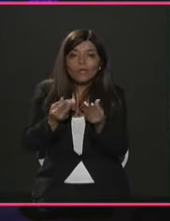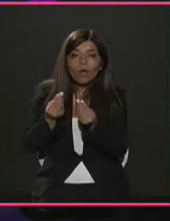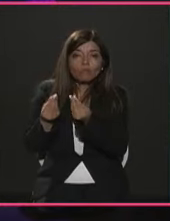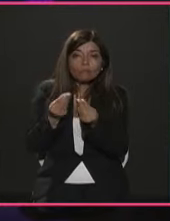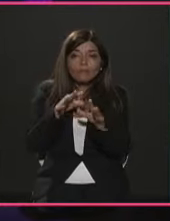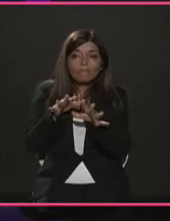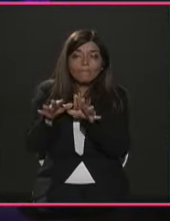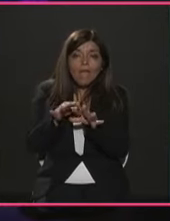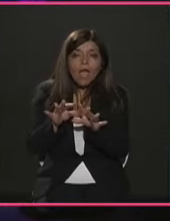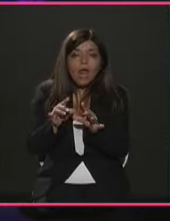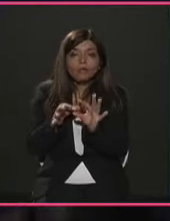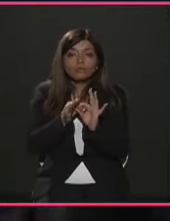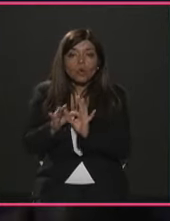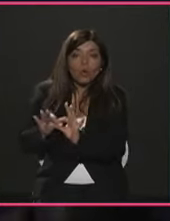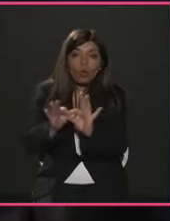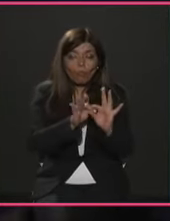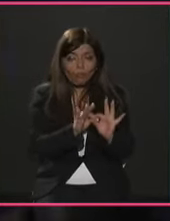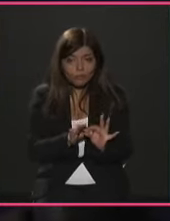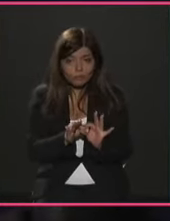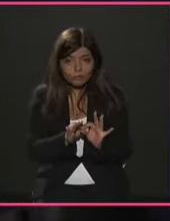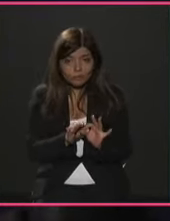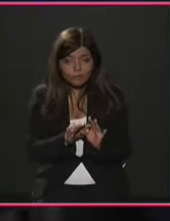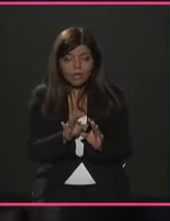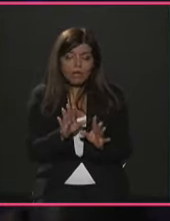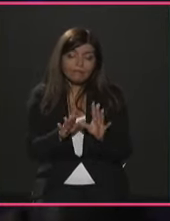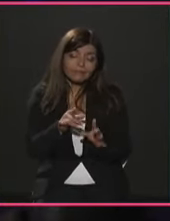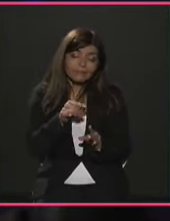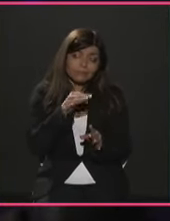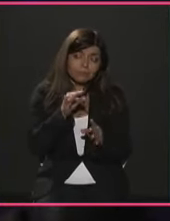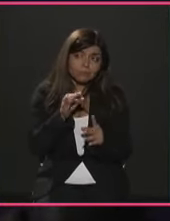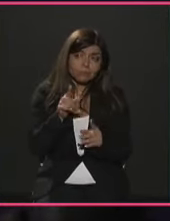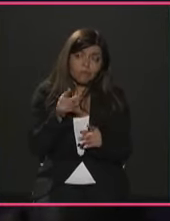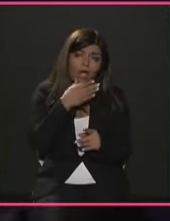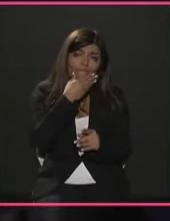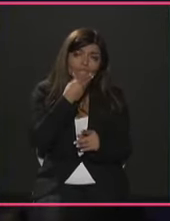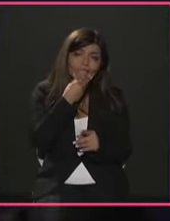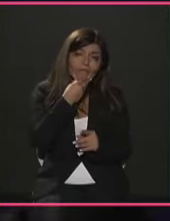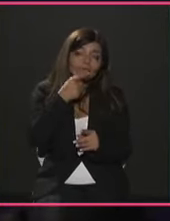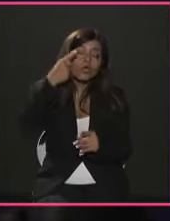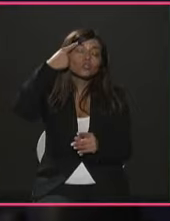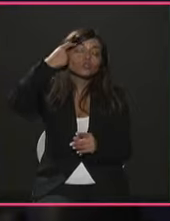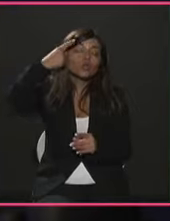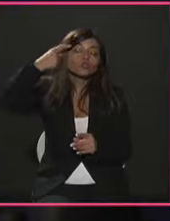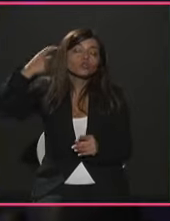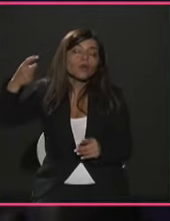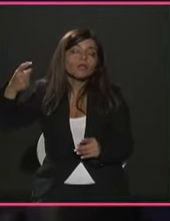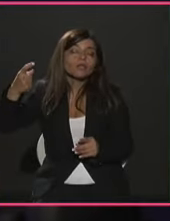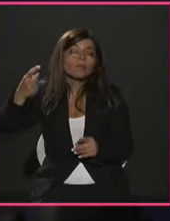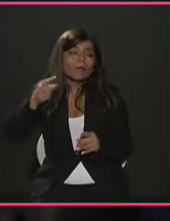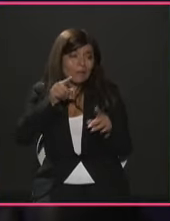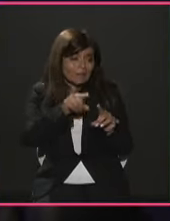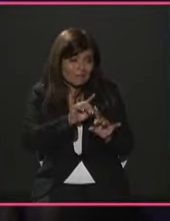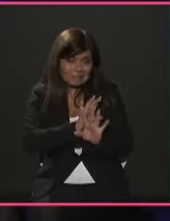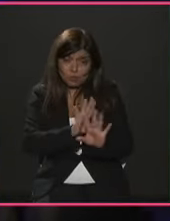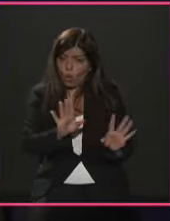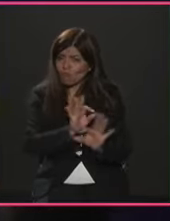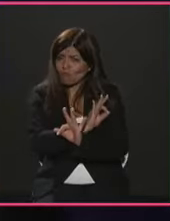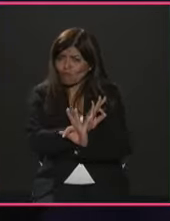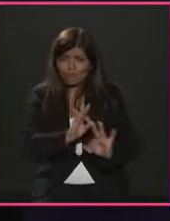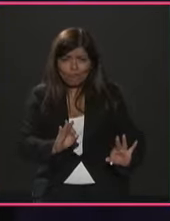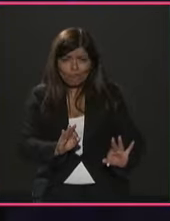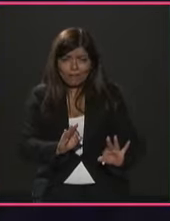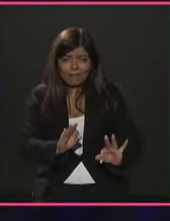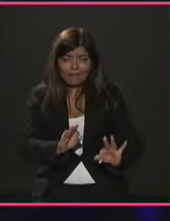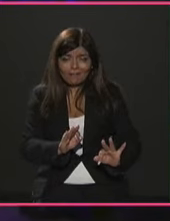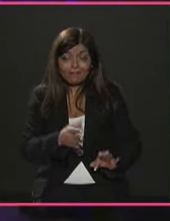esto mucha gente dice Bueno pero está bien Es bonito es utópico Pero eso nunca va a ser así Y